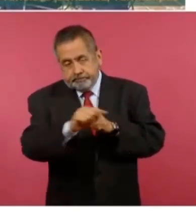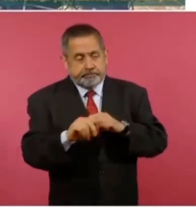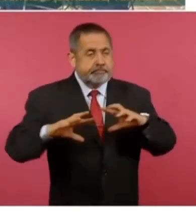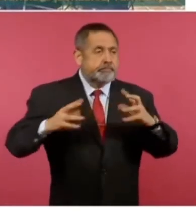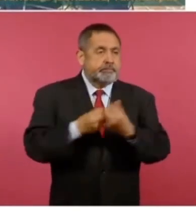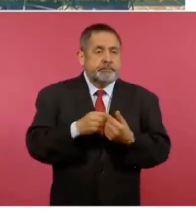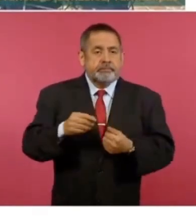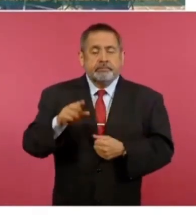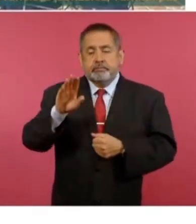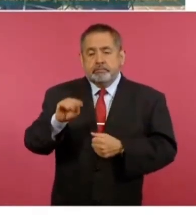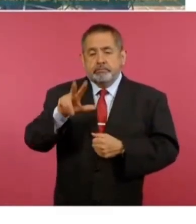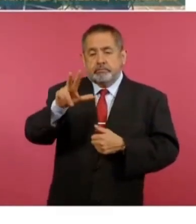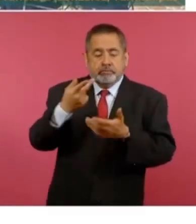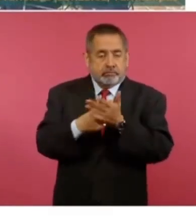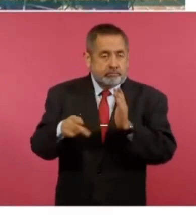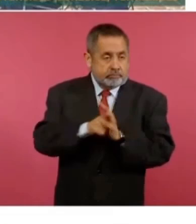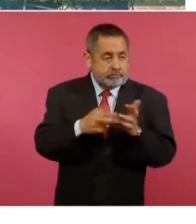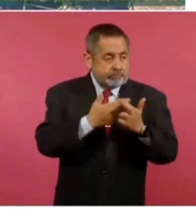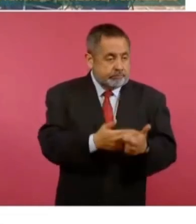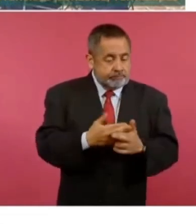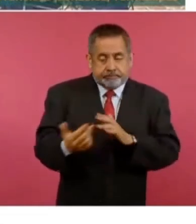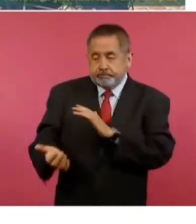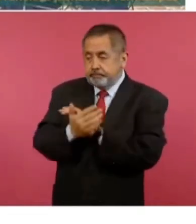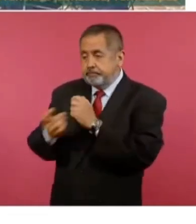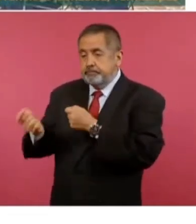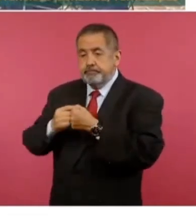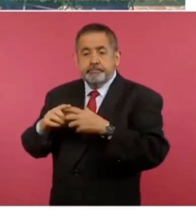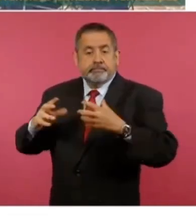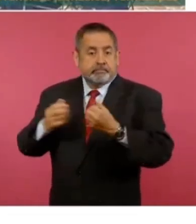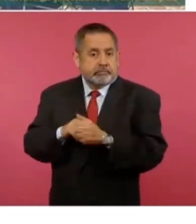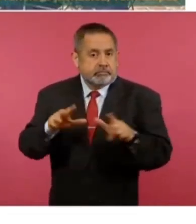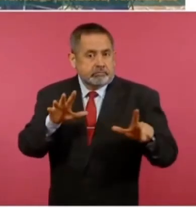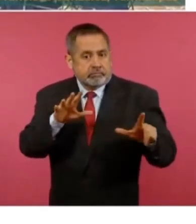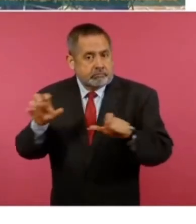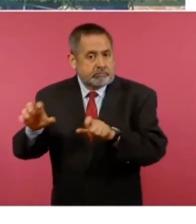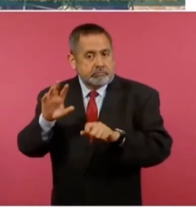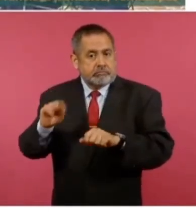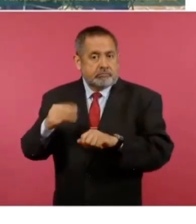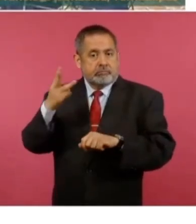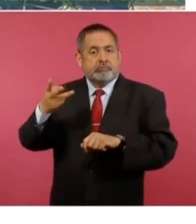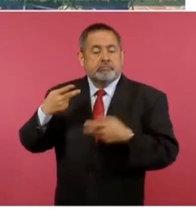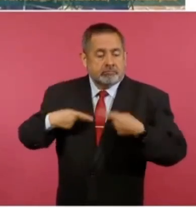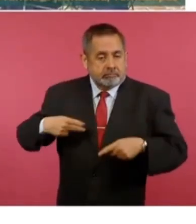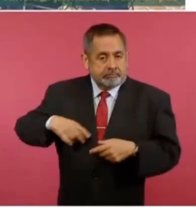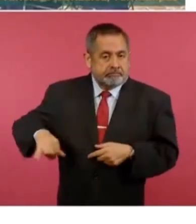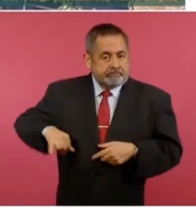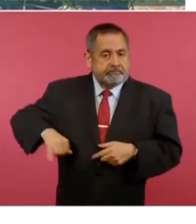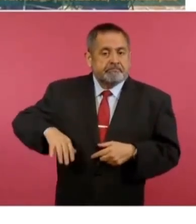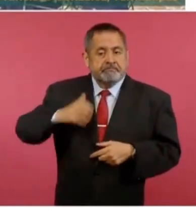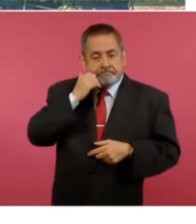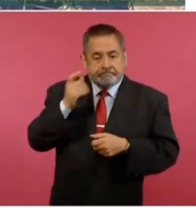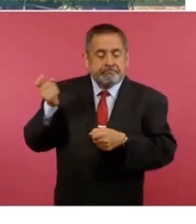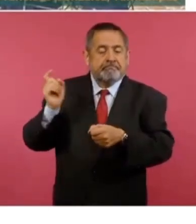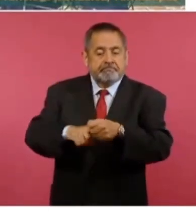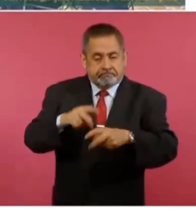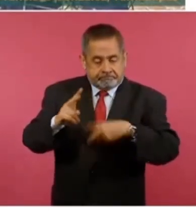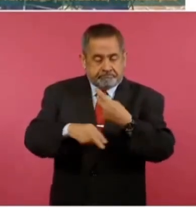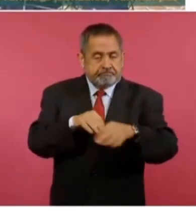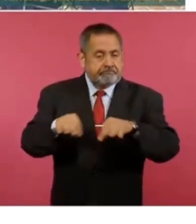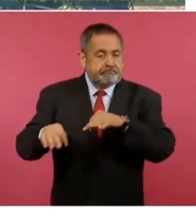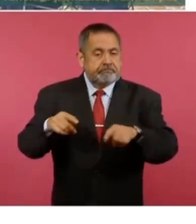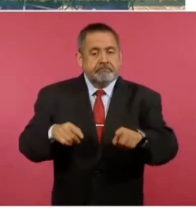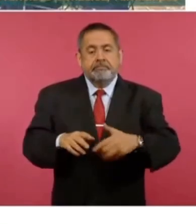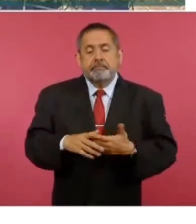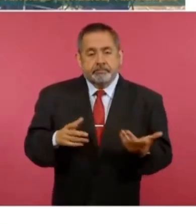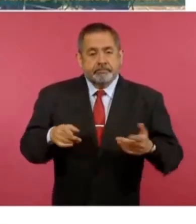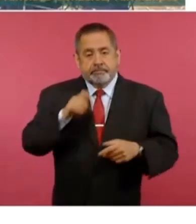168 vacantes de médicas y médicos generales hay un registro de 793 personas interesadas en ir a trabajar ahí. Y